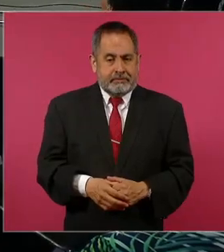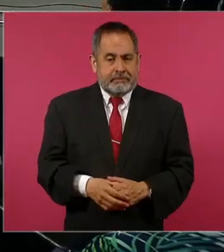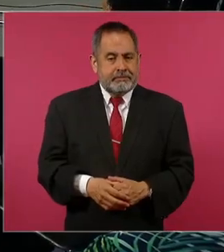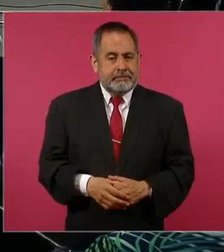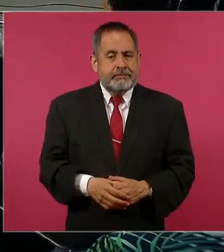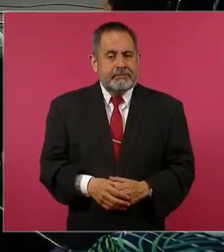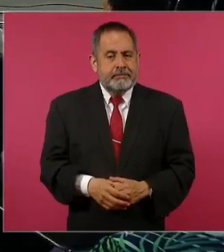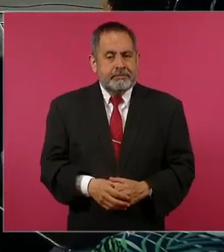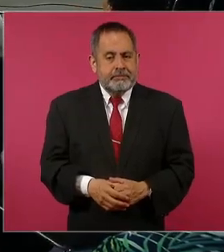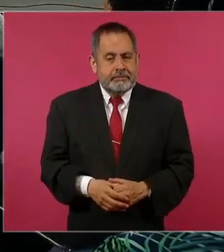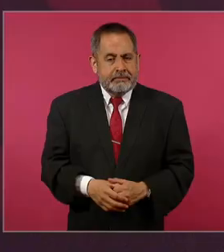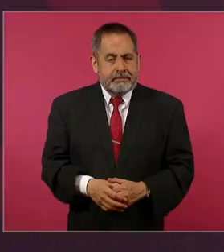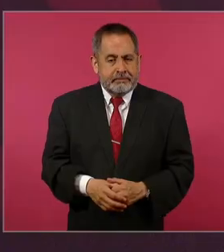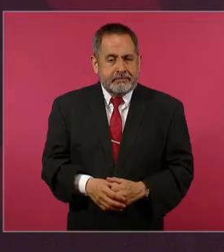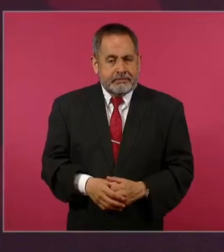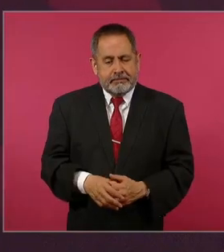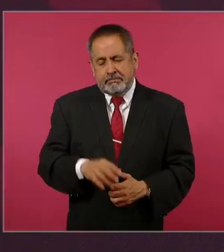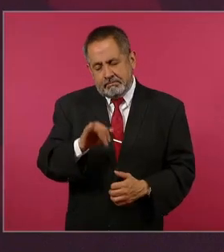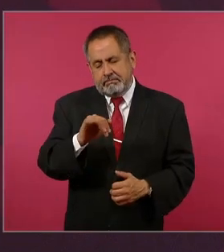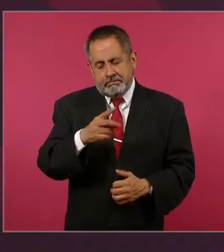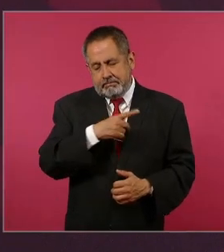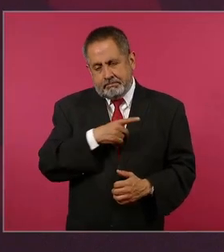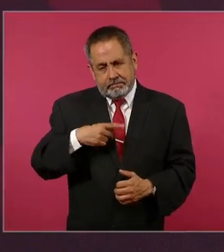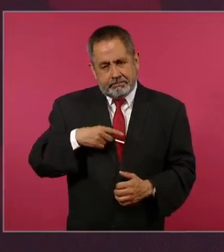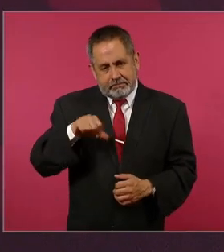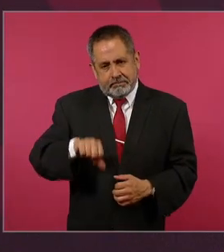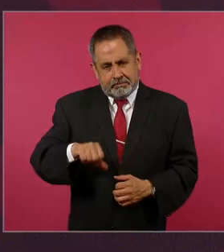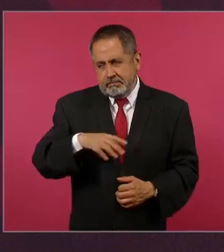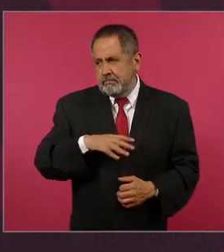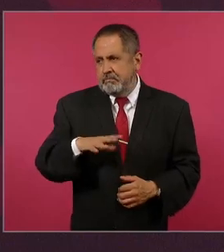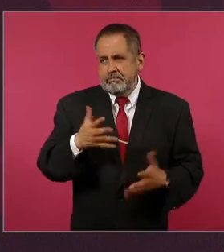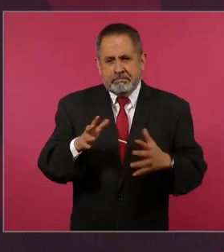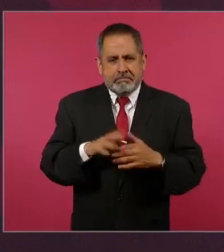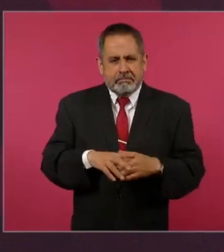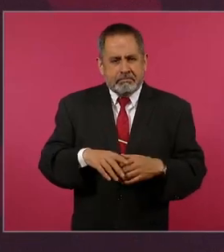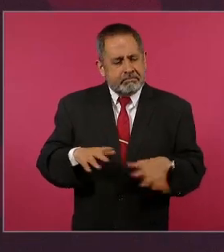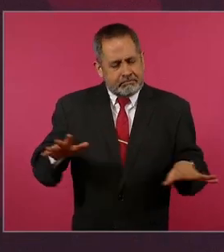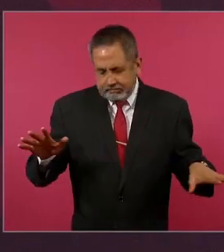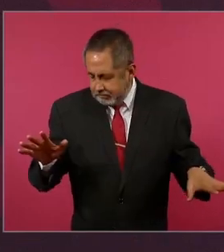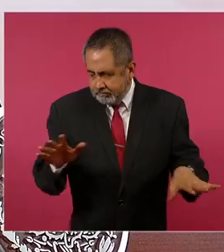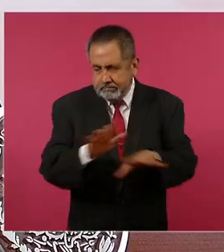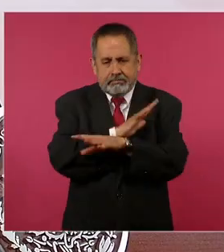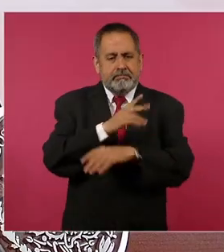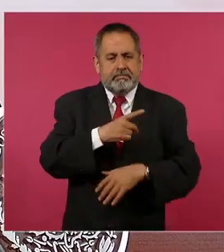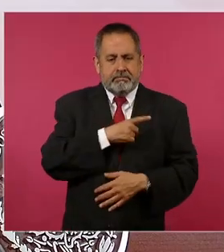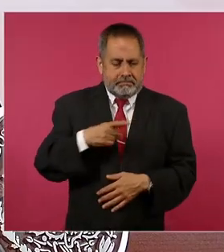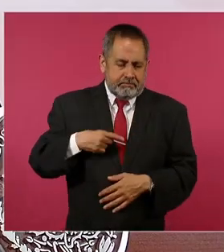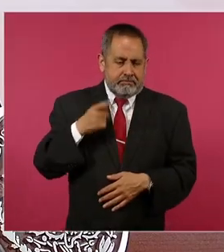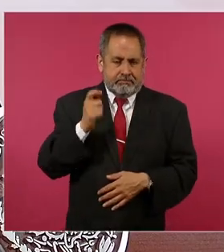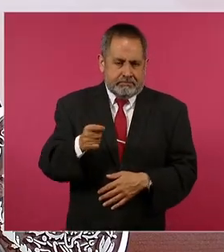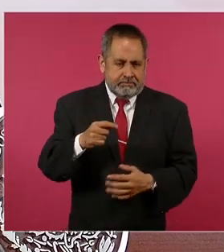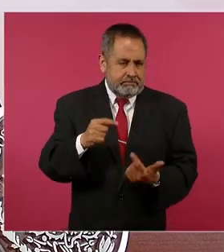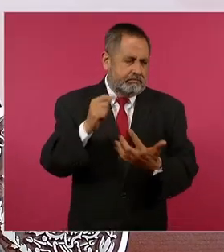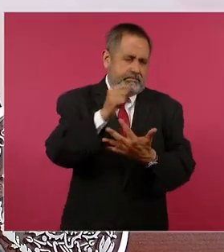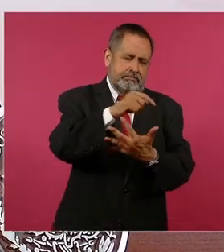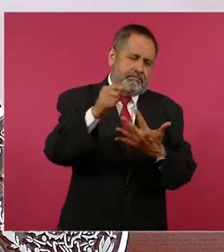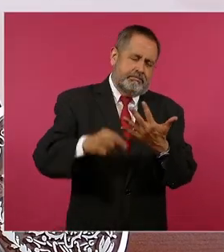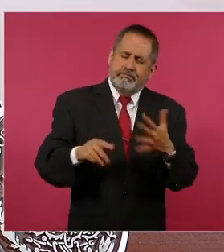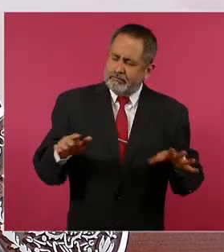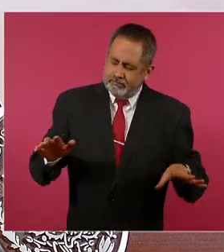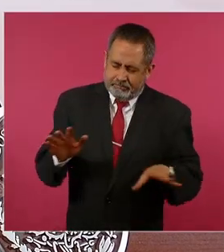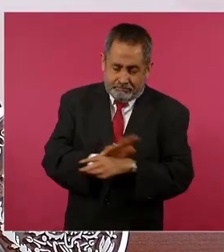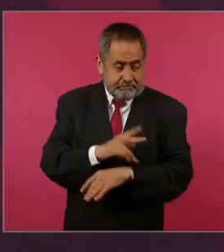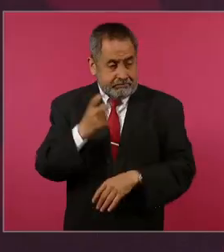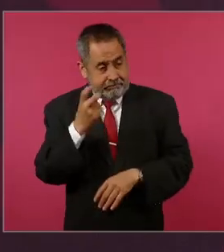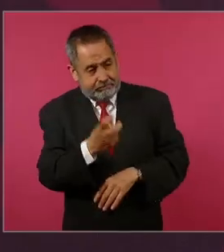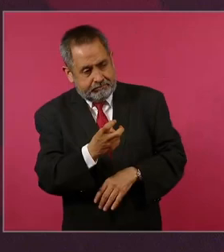deben de haber ahora pues cambios, ¿no?, en todo sentido, ya eso